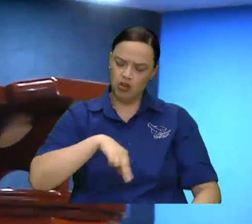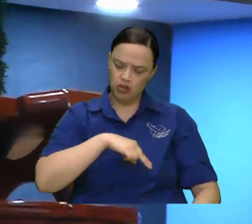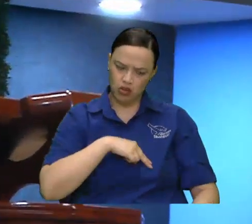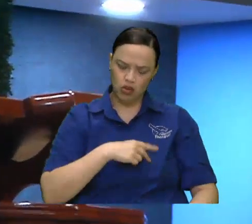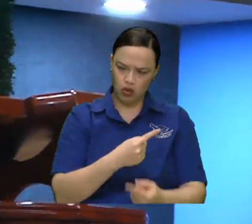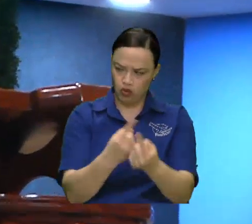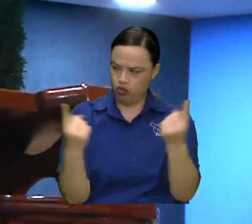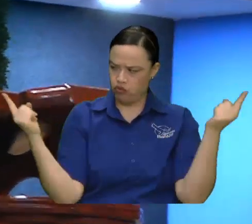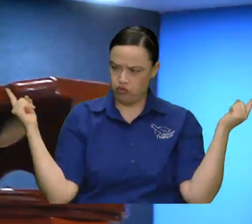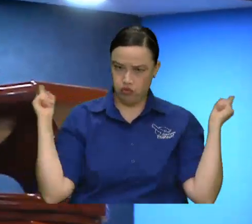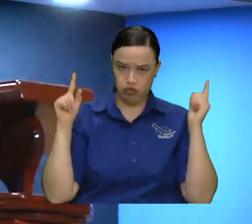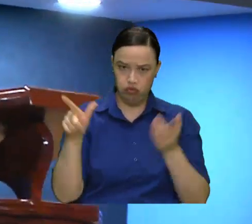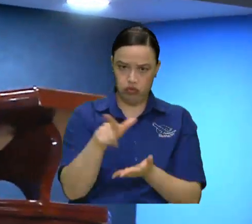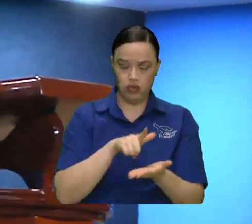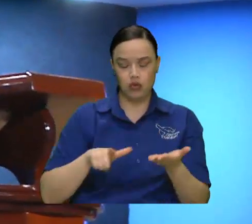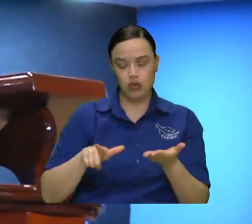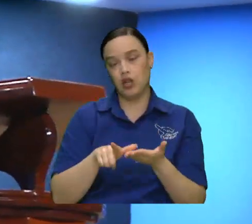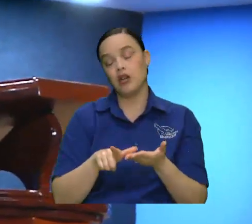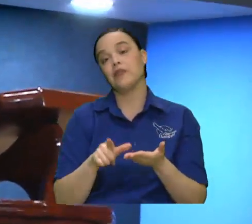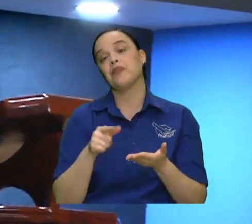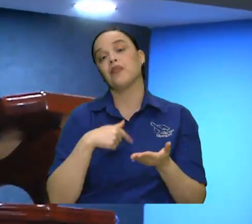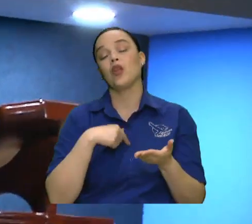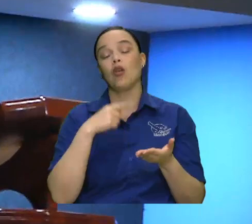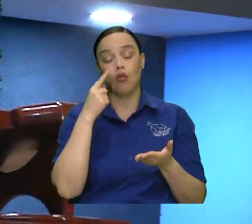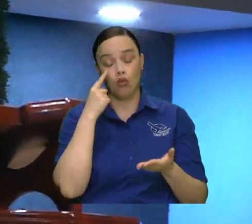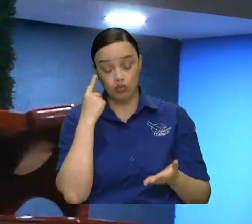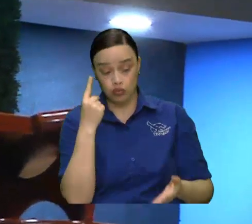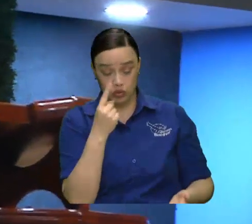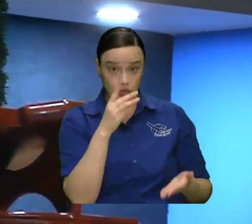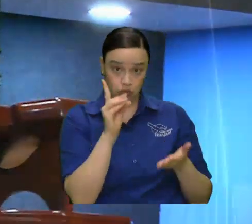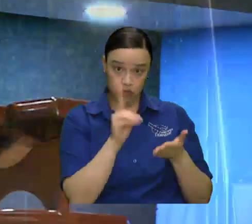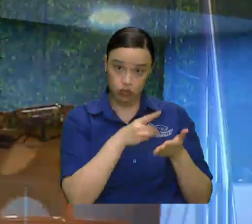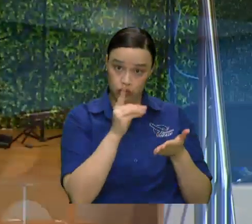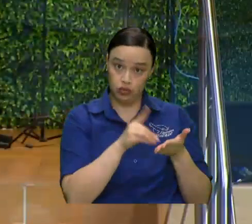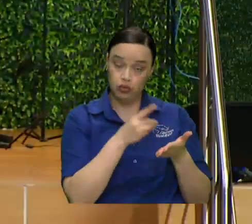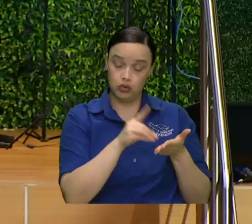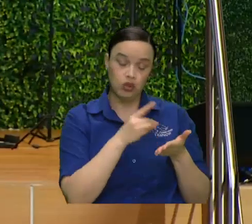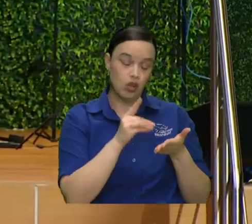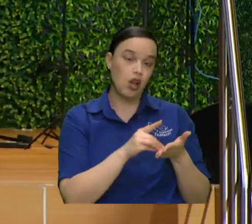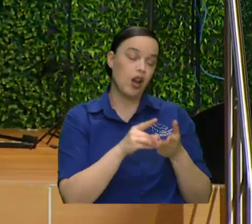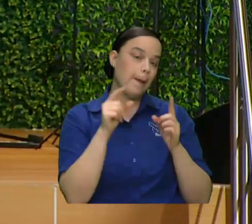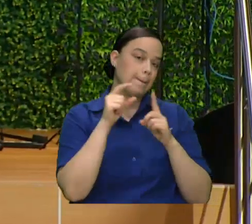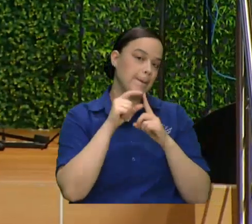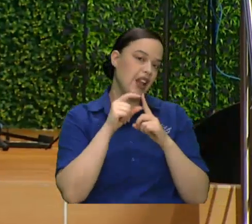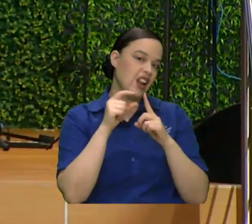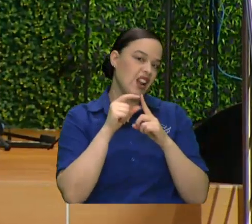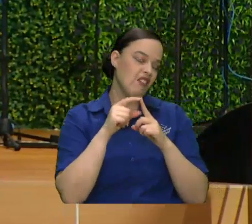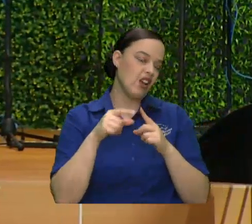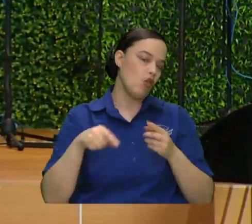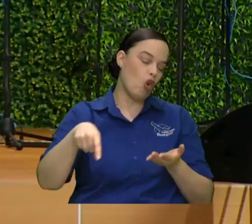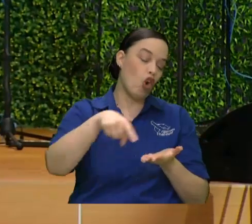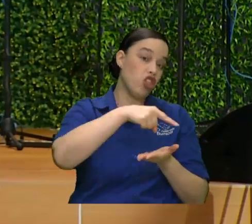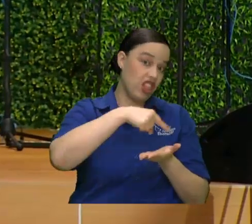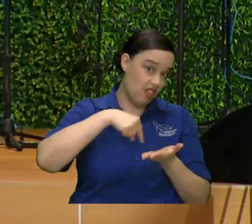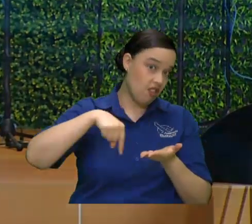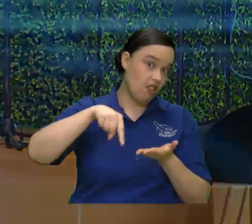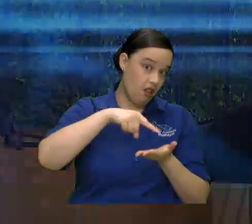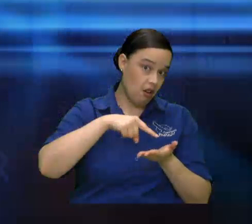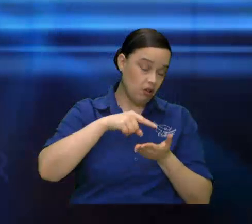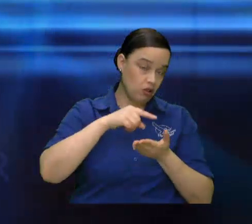lugar encontré un diccionario que esa palabra asediar o sitjar dice que es un